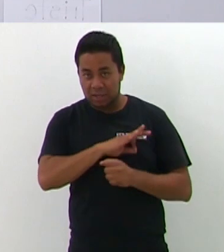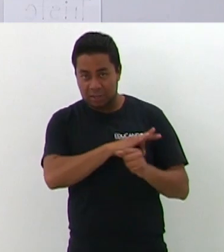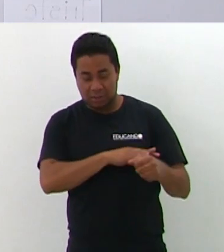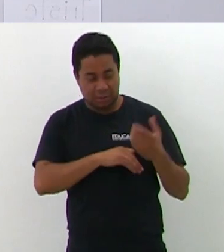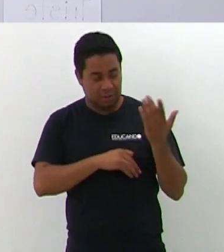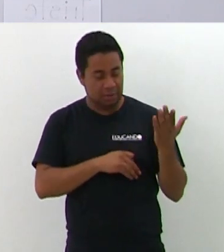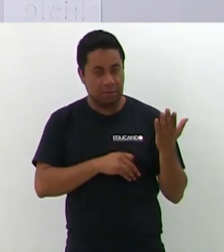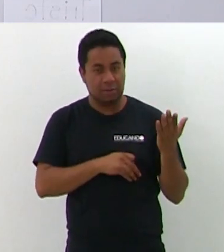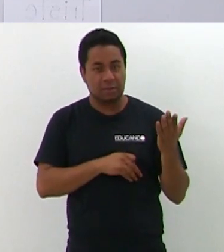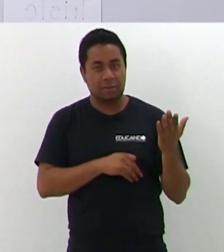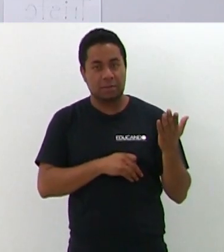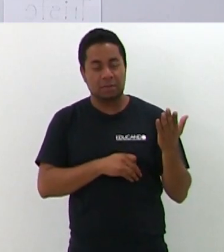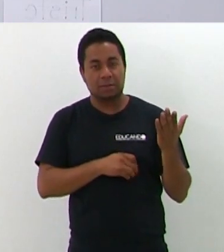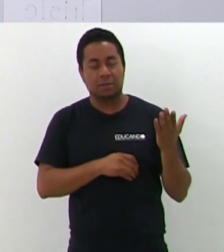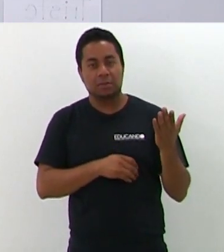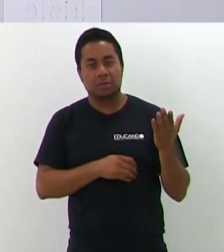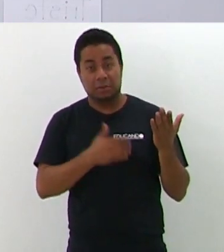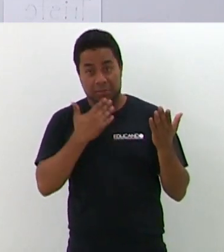Feliz.